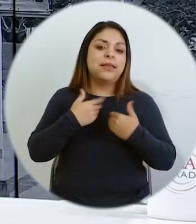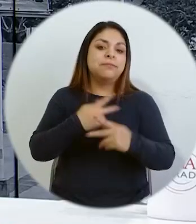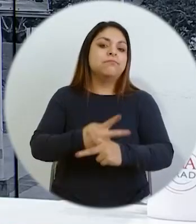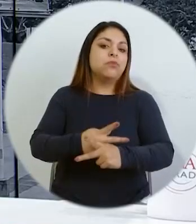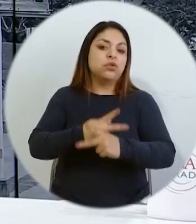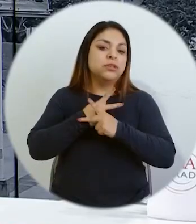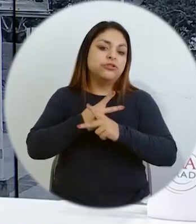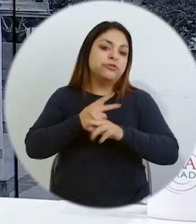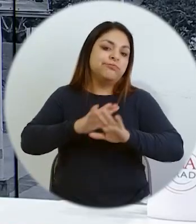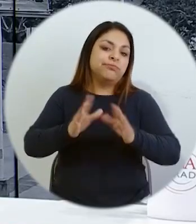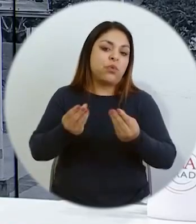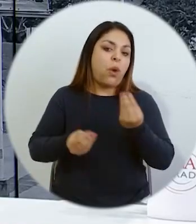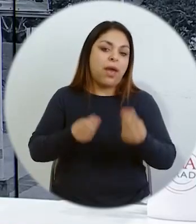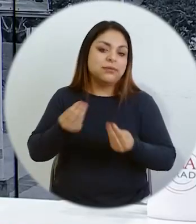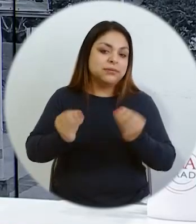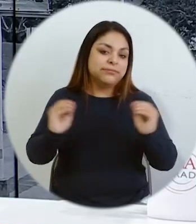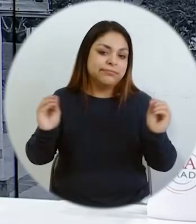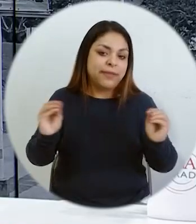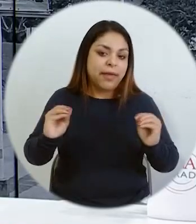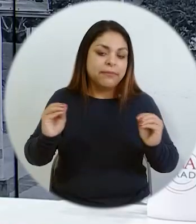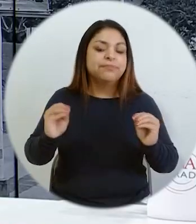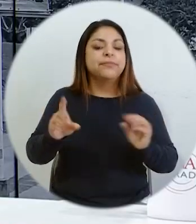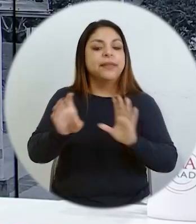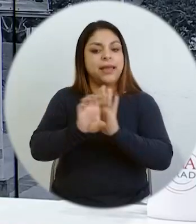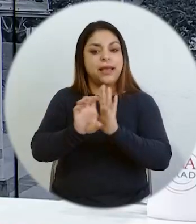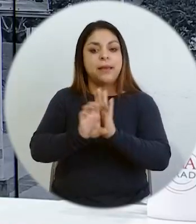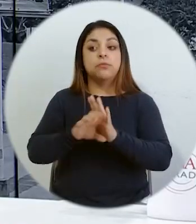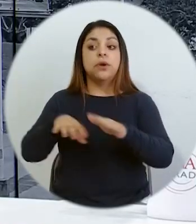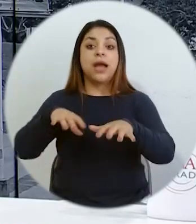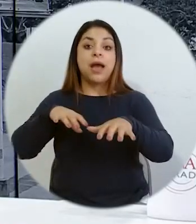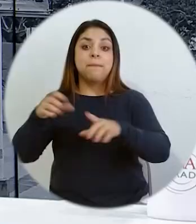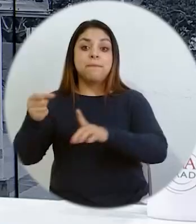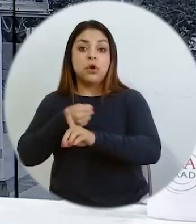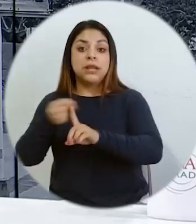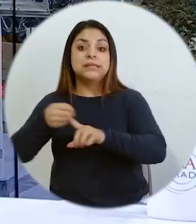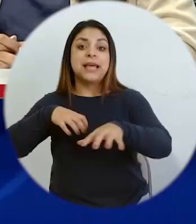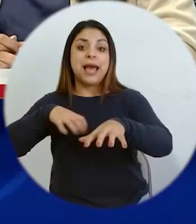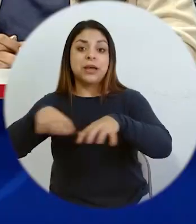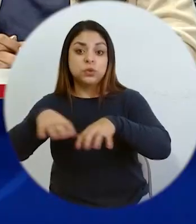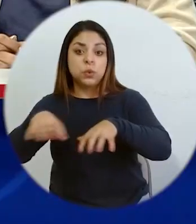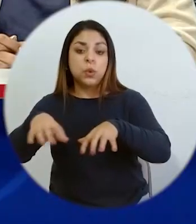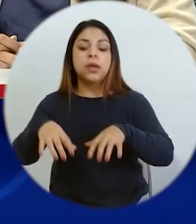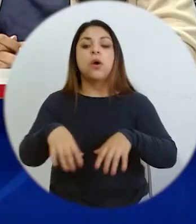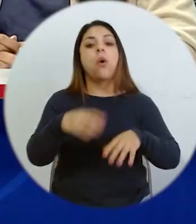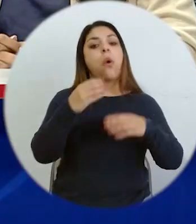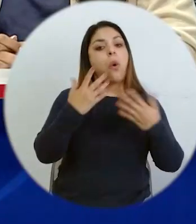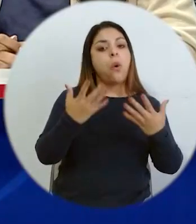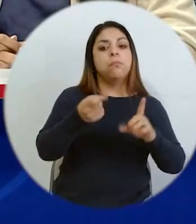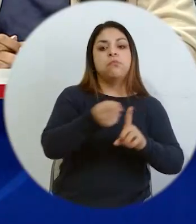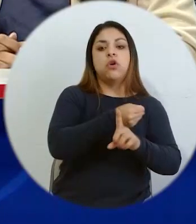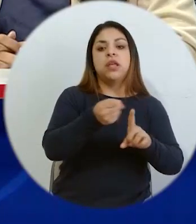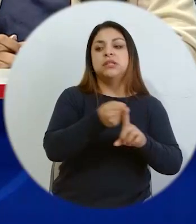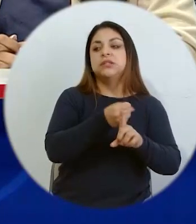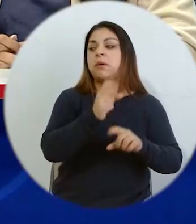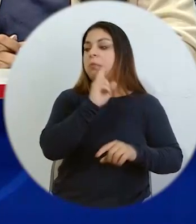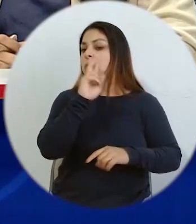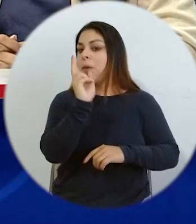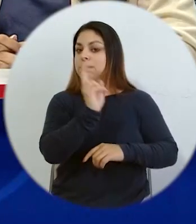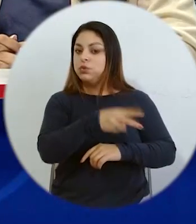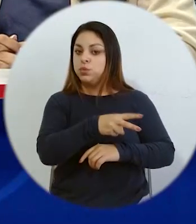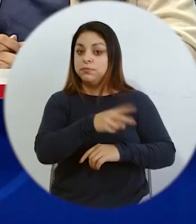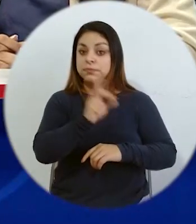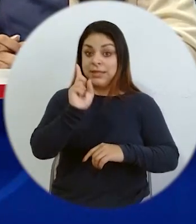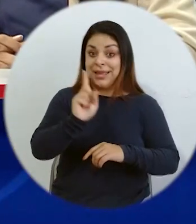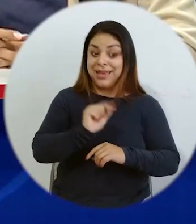distinción importante es entre violencia por acción y violencia por omisión, porque una de las formas más importantes de violencia